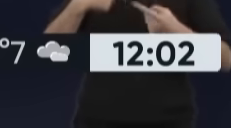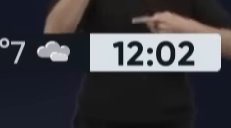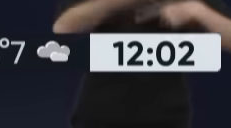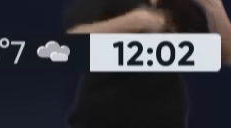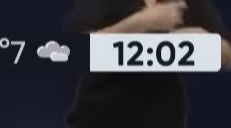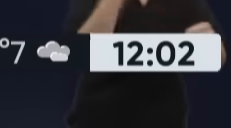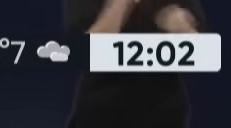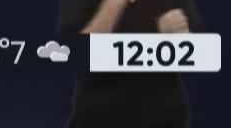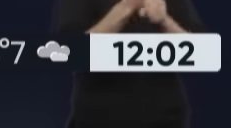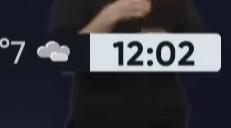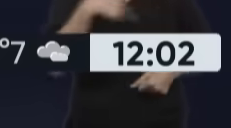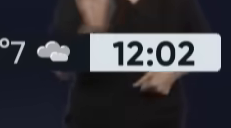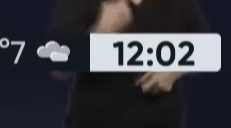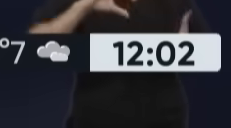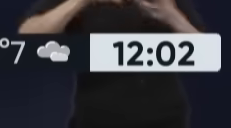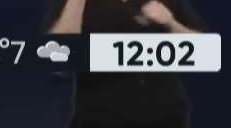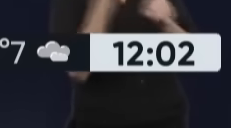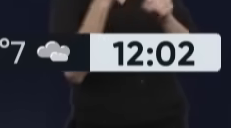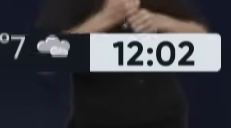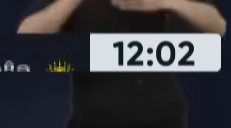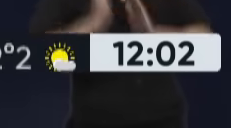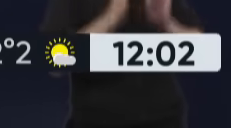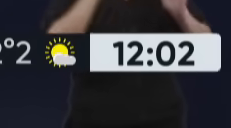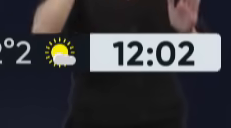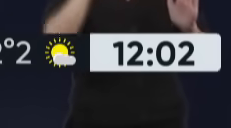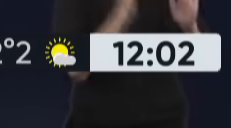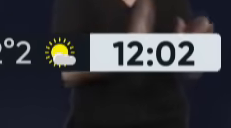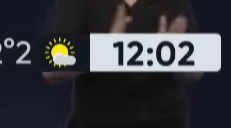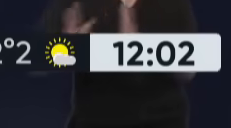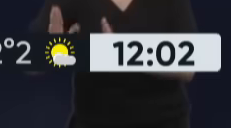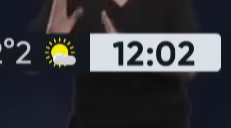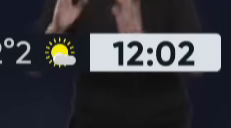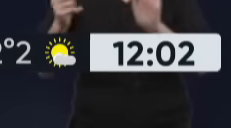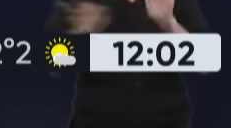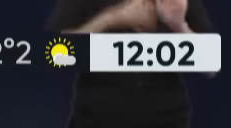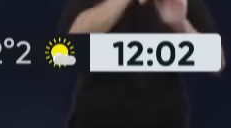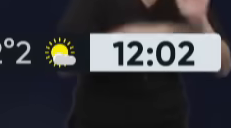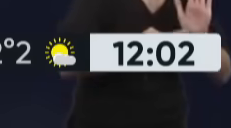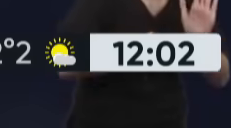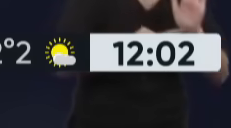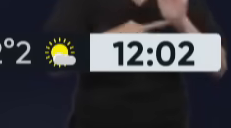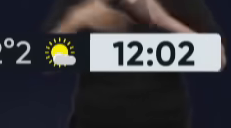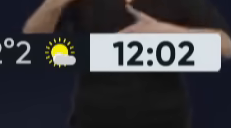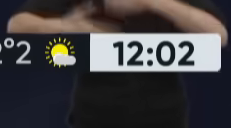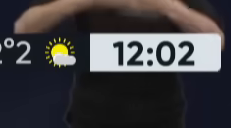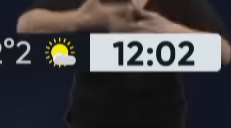vaya en contra de la norma y en contra de la ley. Y esto es importante entenderlo